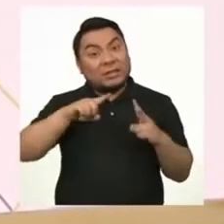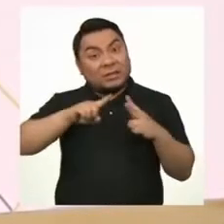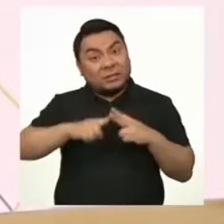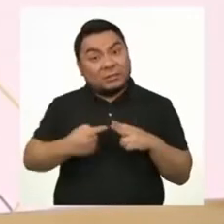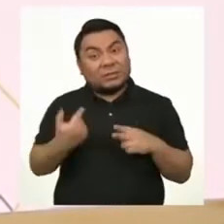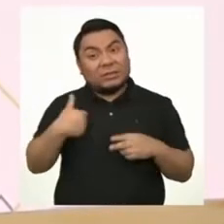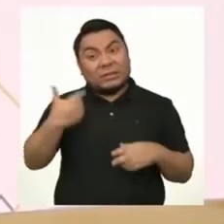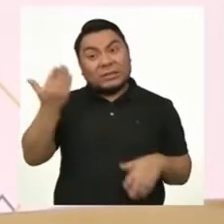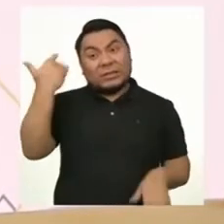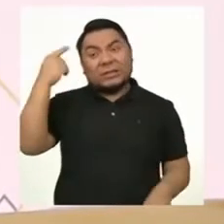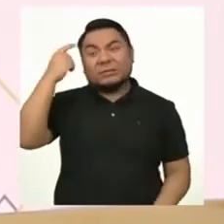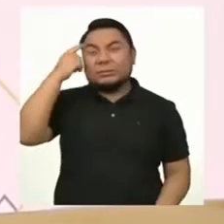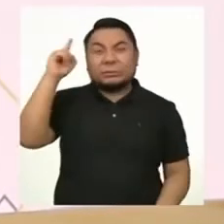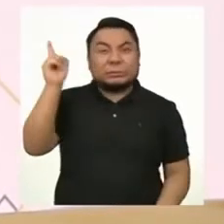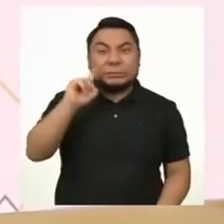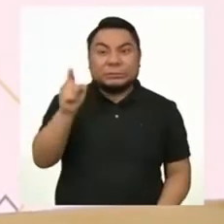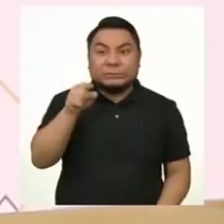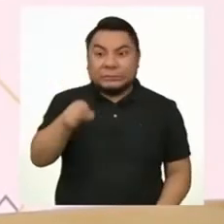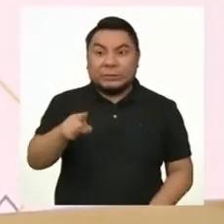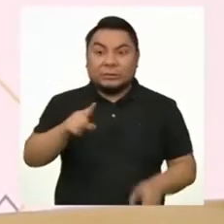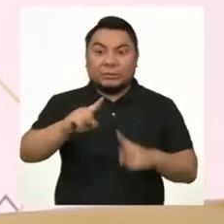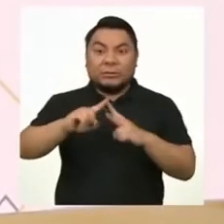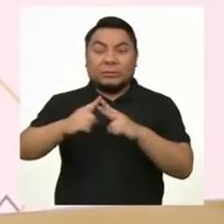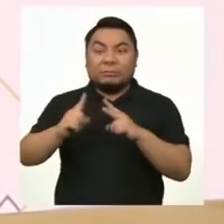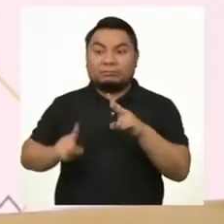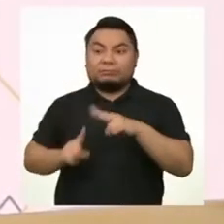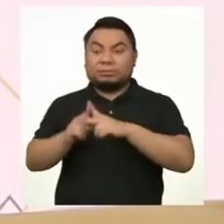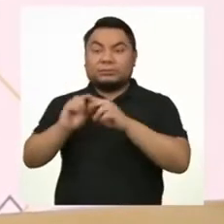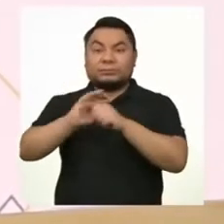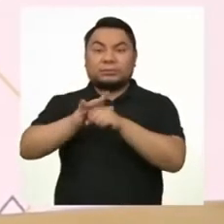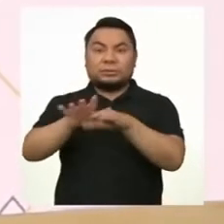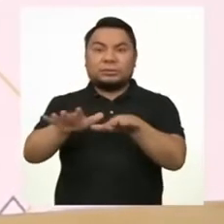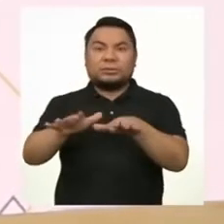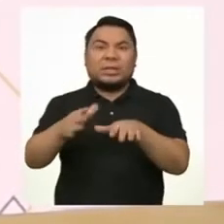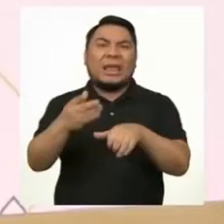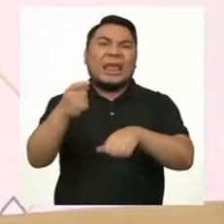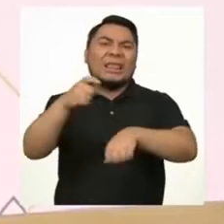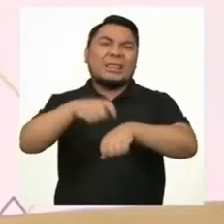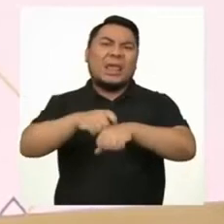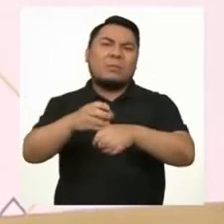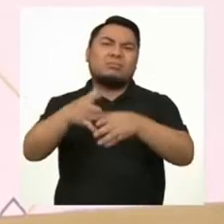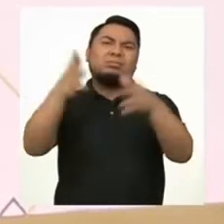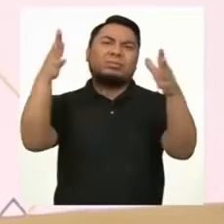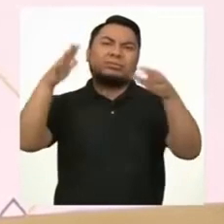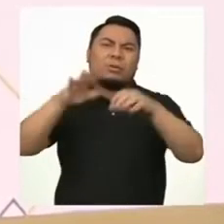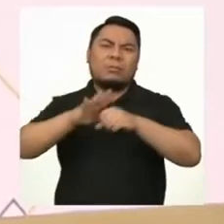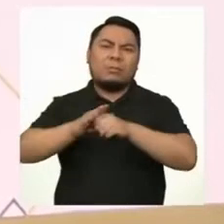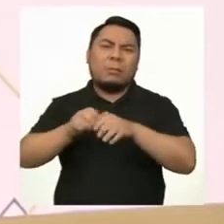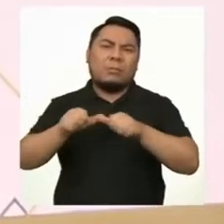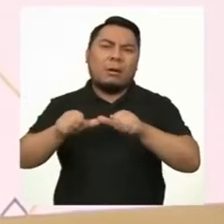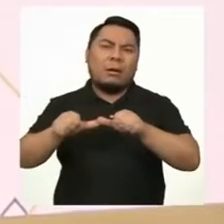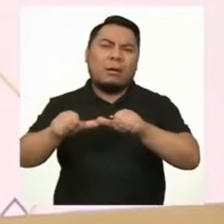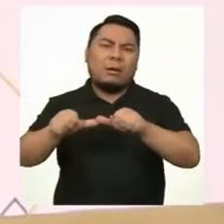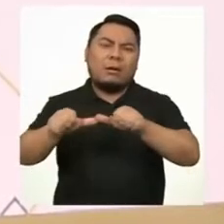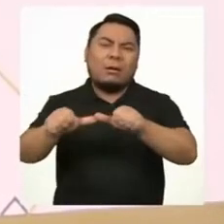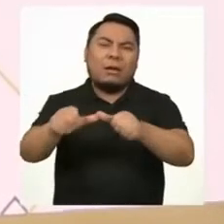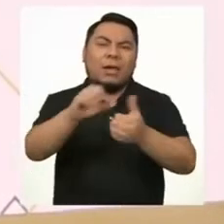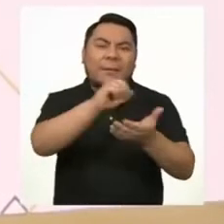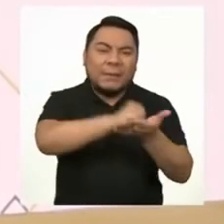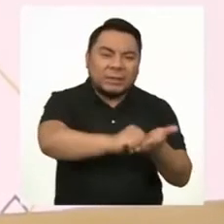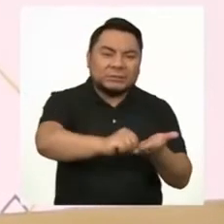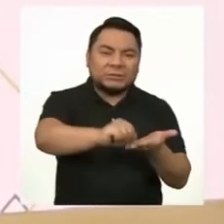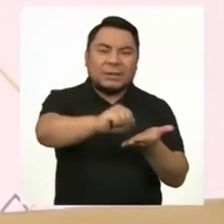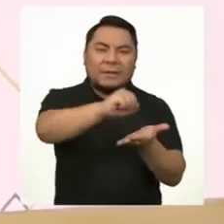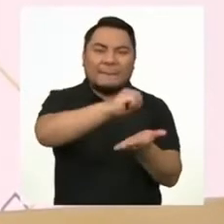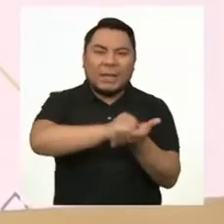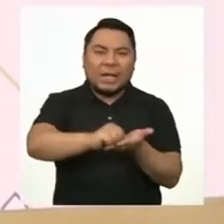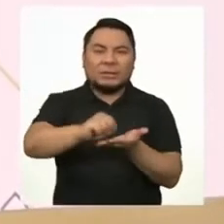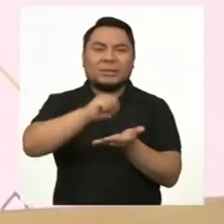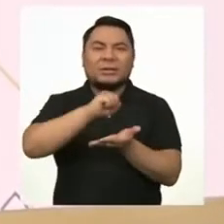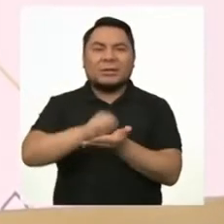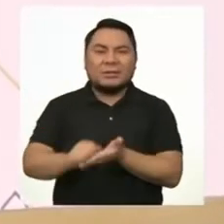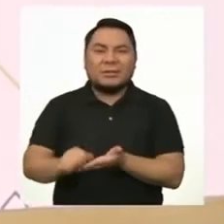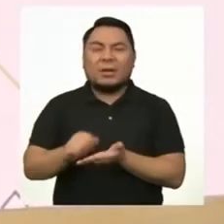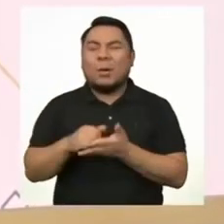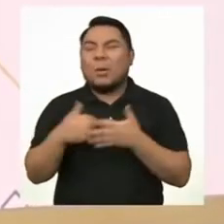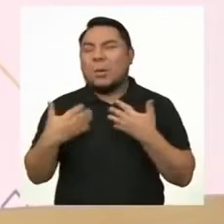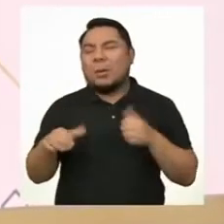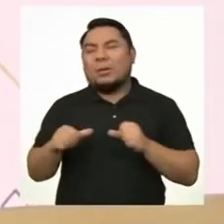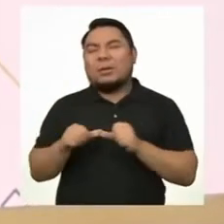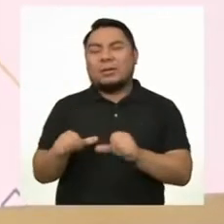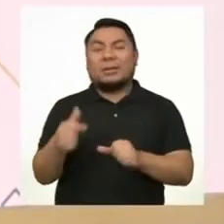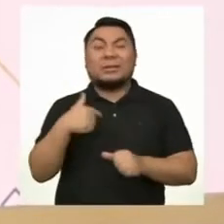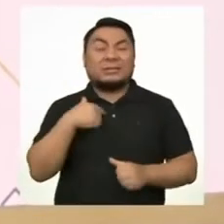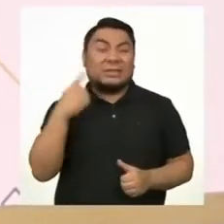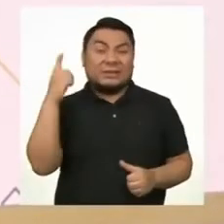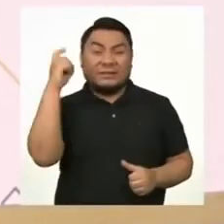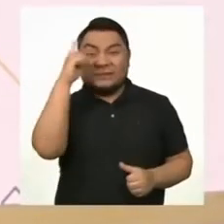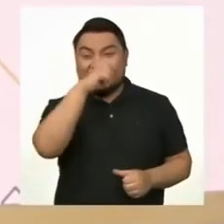nos imaginamos que esta pandemia iba a durar tanto, pero ahora pasan los meses y como que no es tan fácil